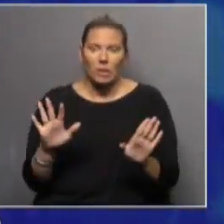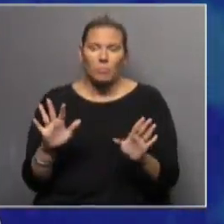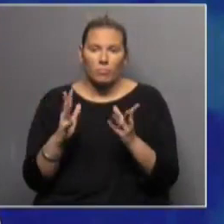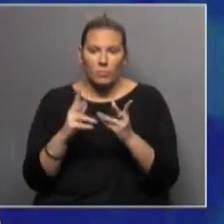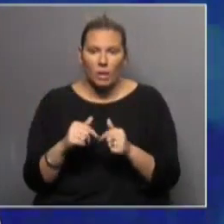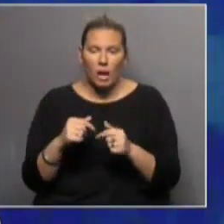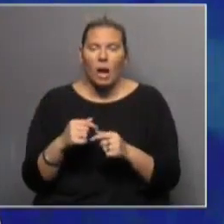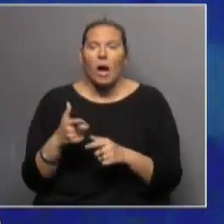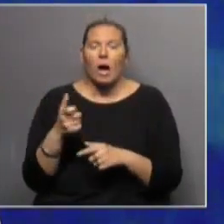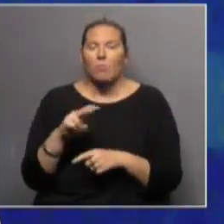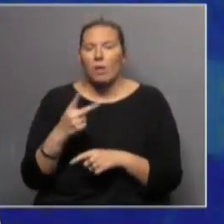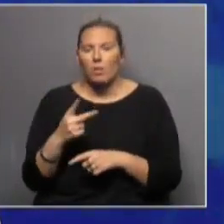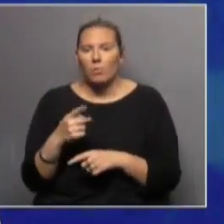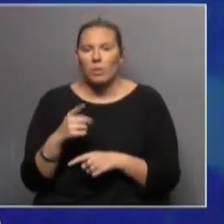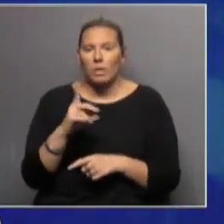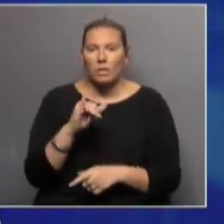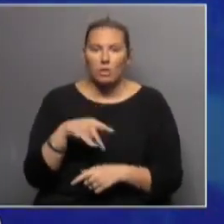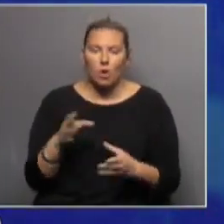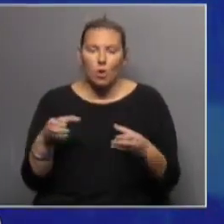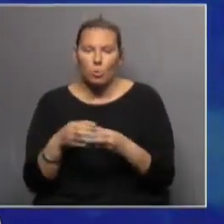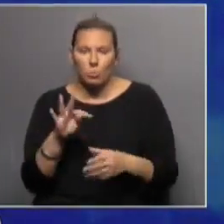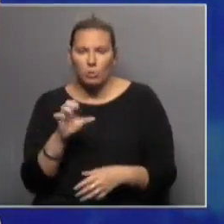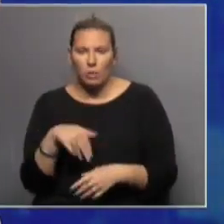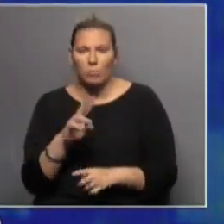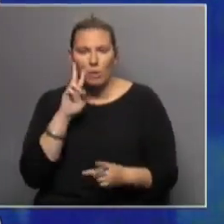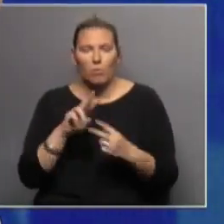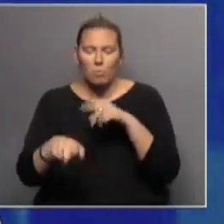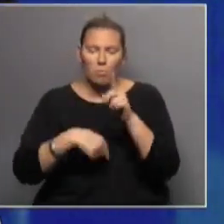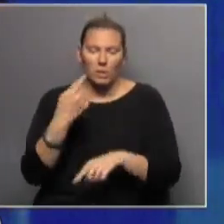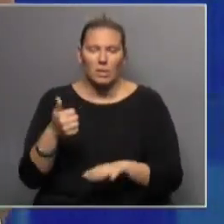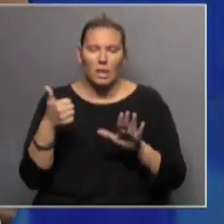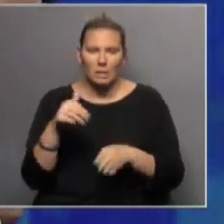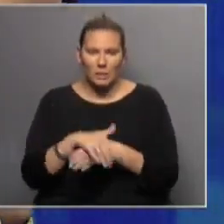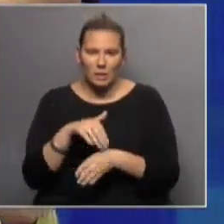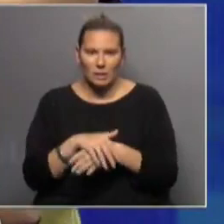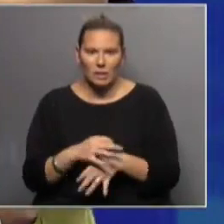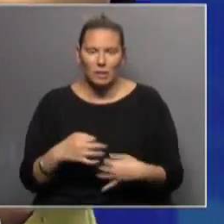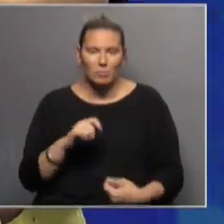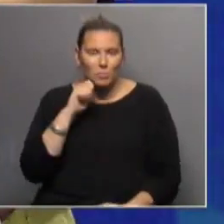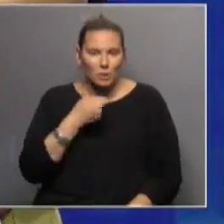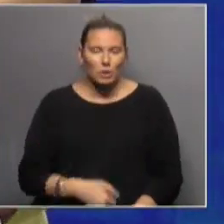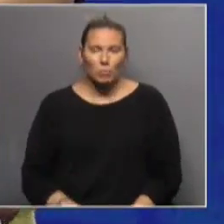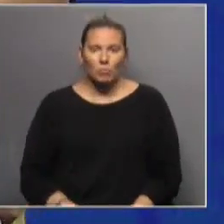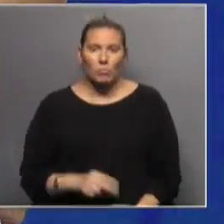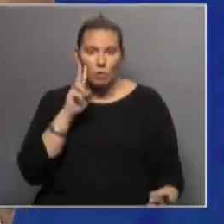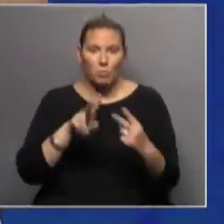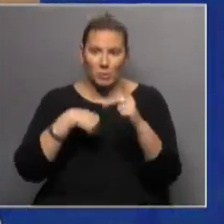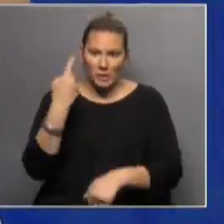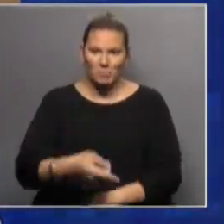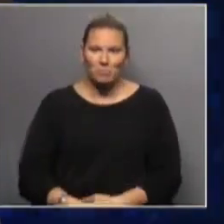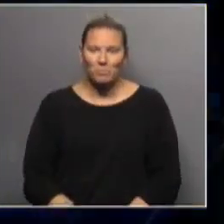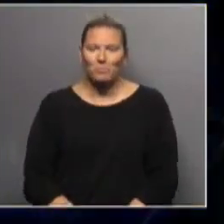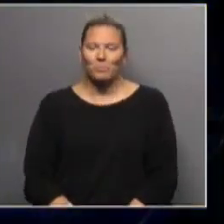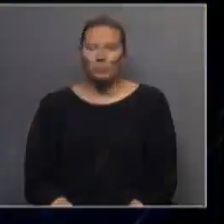de doble filo con la trampa, Gastón Charlodino, nos despedimos hasta mañana a las 18 muy, horas. Muy emocionante. Increíble. Hasta mañana.